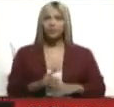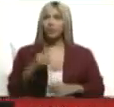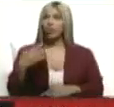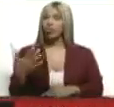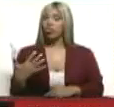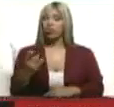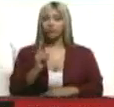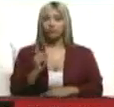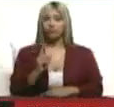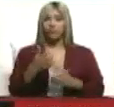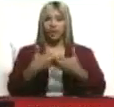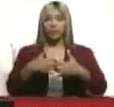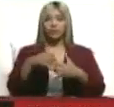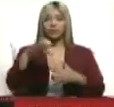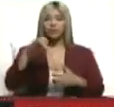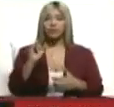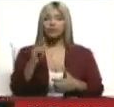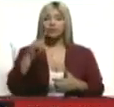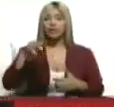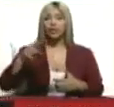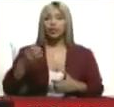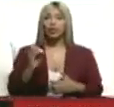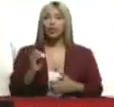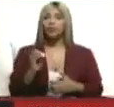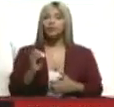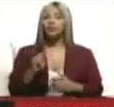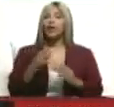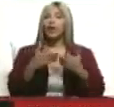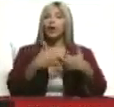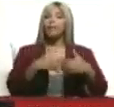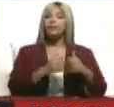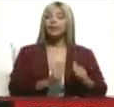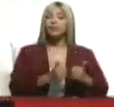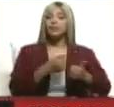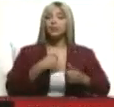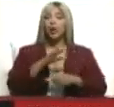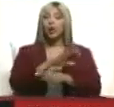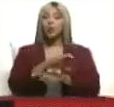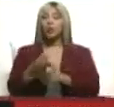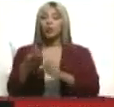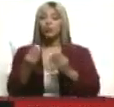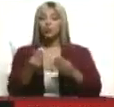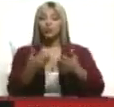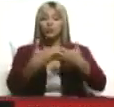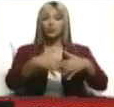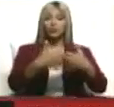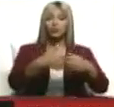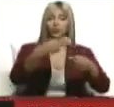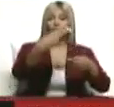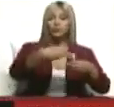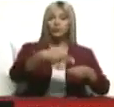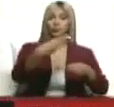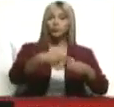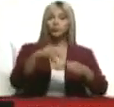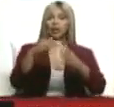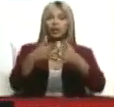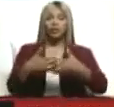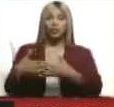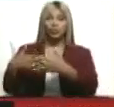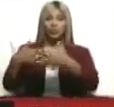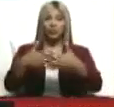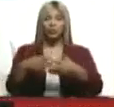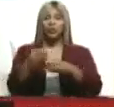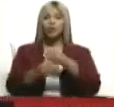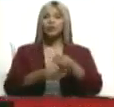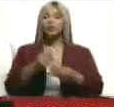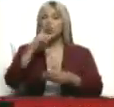cosa. Es una empresa que surgió de la compra de varias refinerías, específicamente 3 refinerías en los Estados Unidos, que se hizo